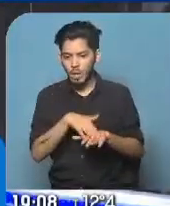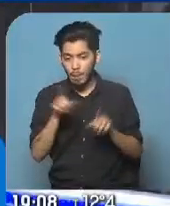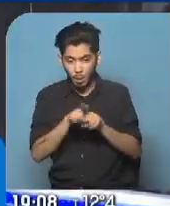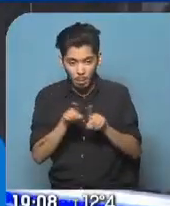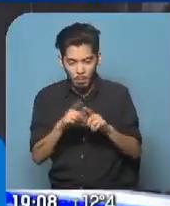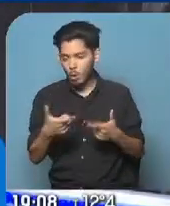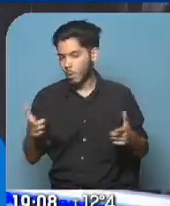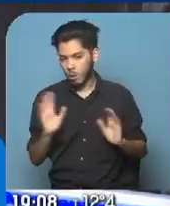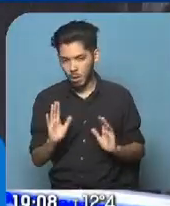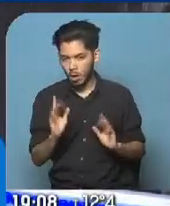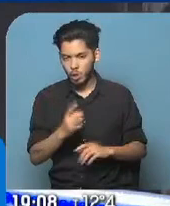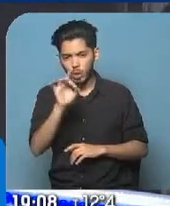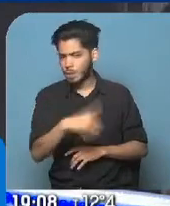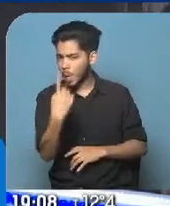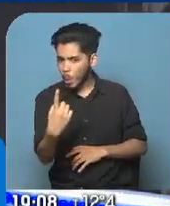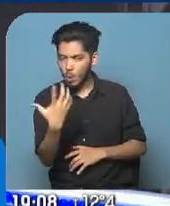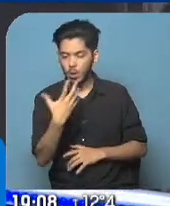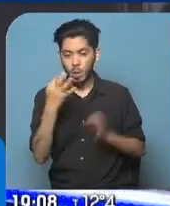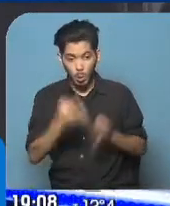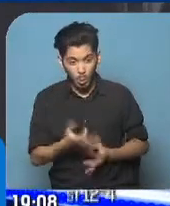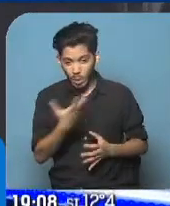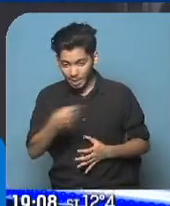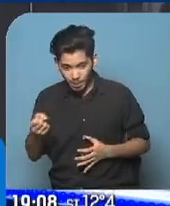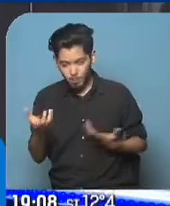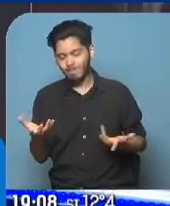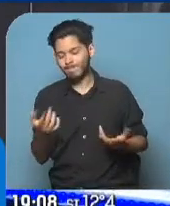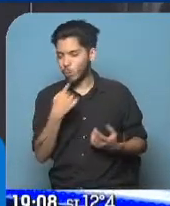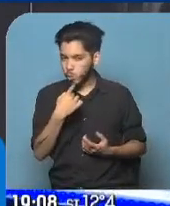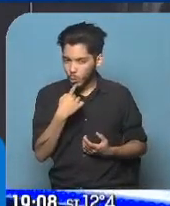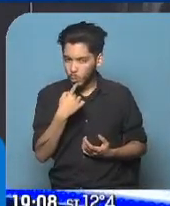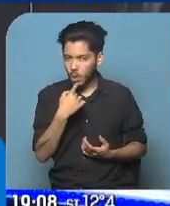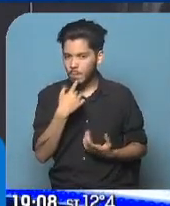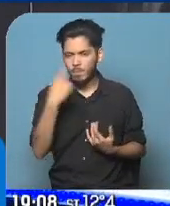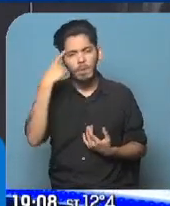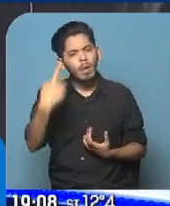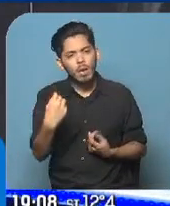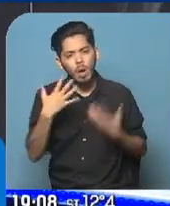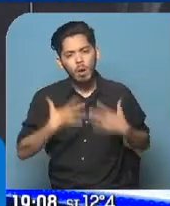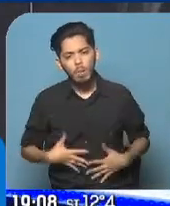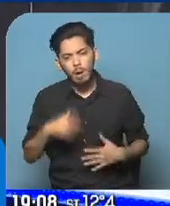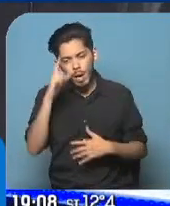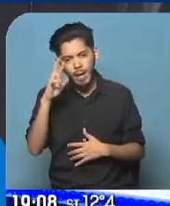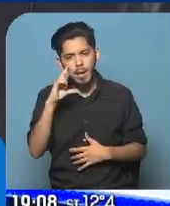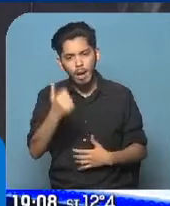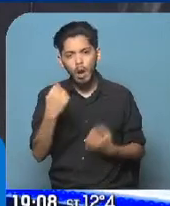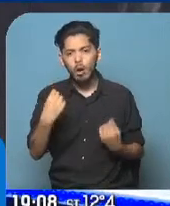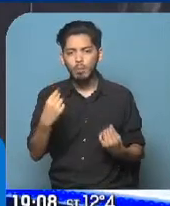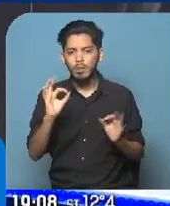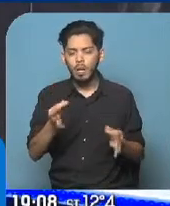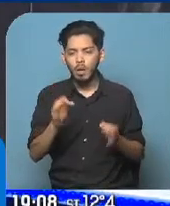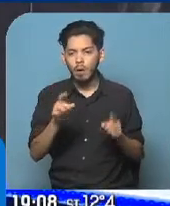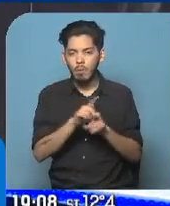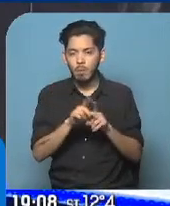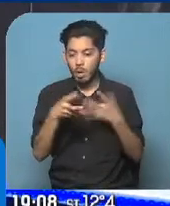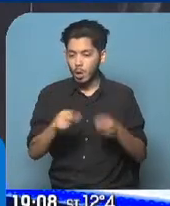daniela con todo gusto veronica te saludamos y bueno que creen que pasó con el cuerpo de erika y como valoran que la justicia pese a no haberse